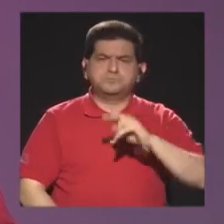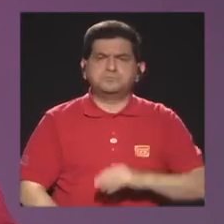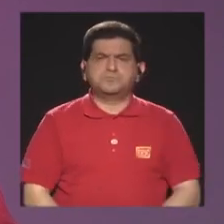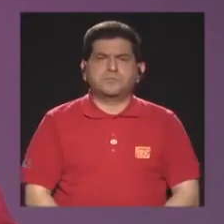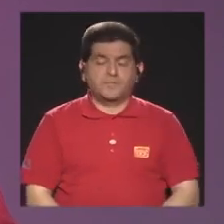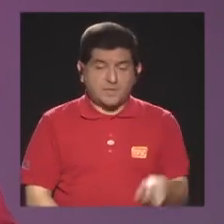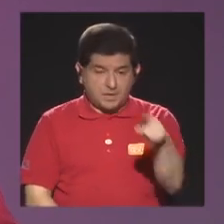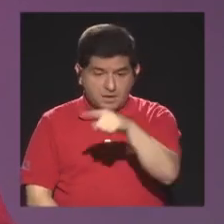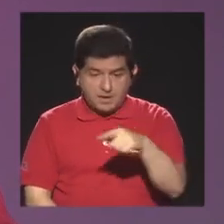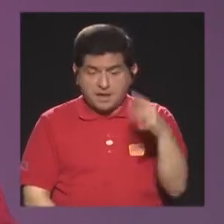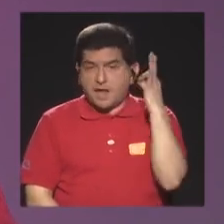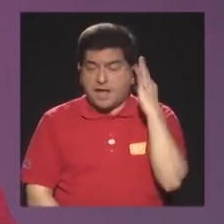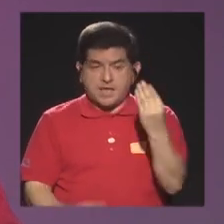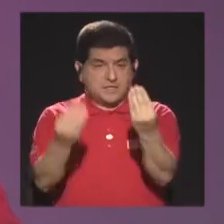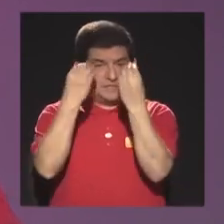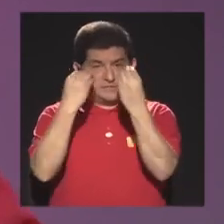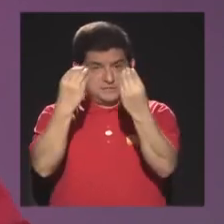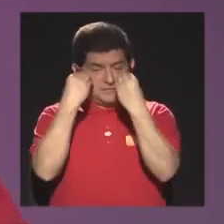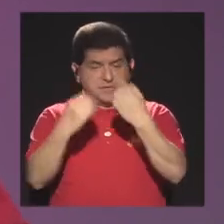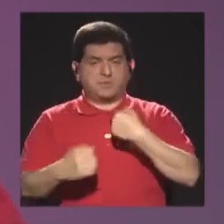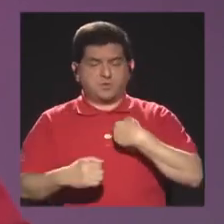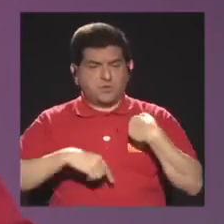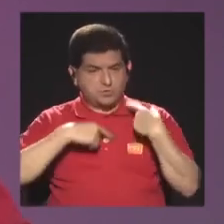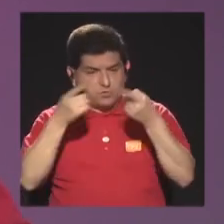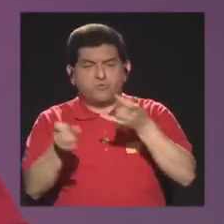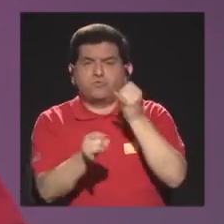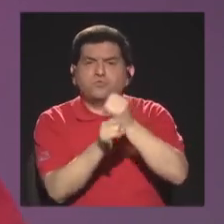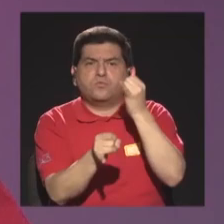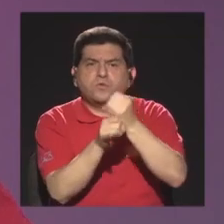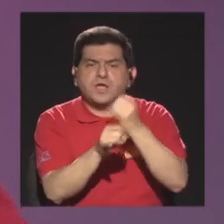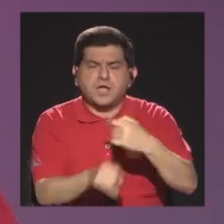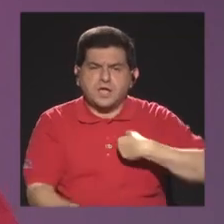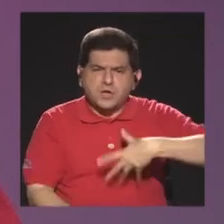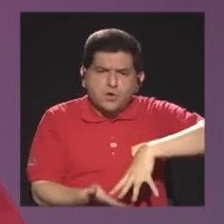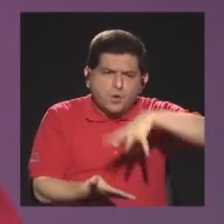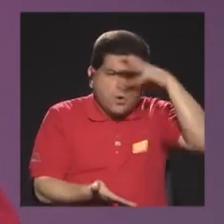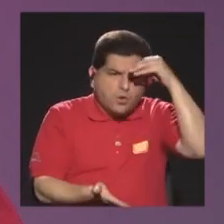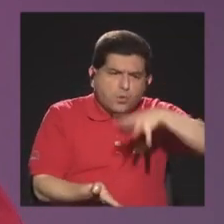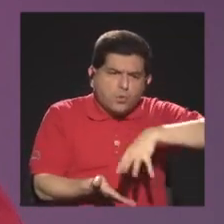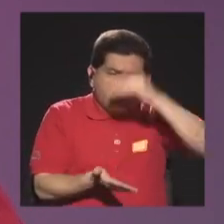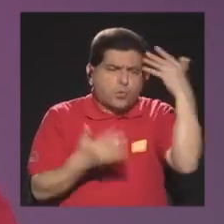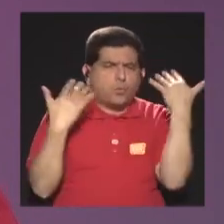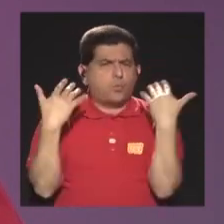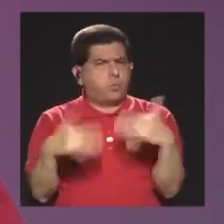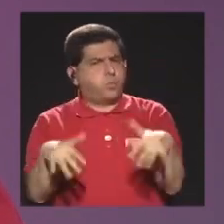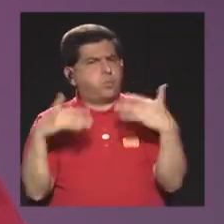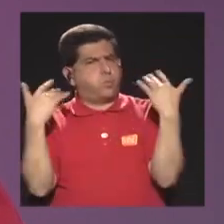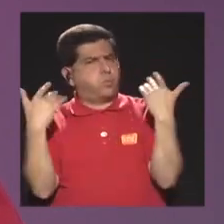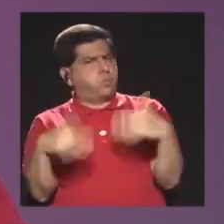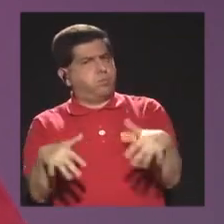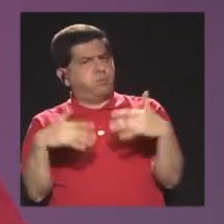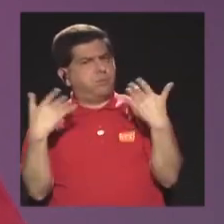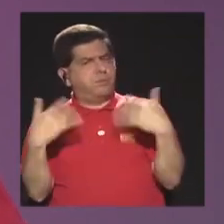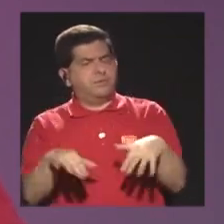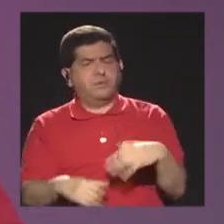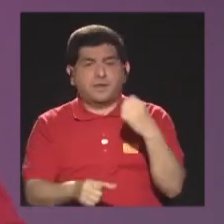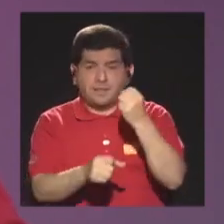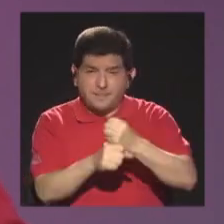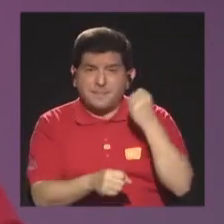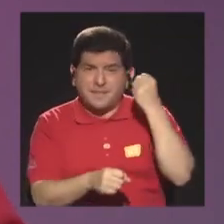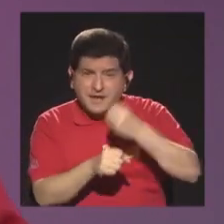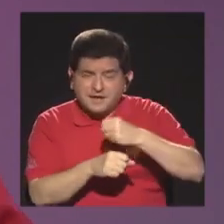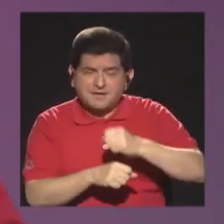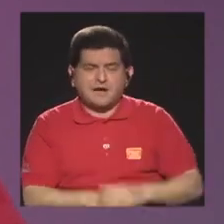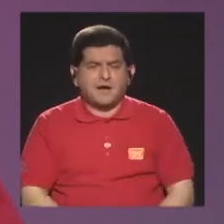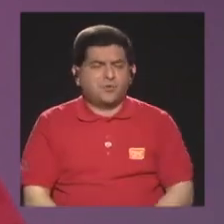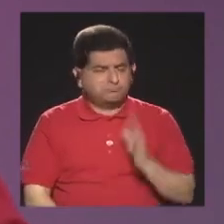han sido mis maestras. O sea, cuando yo llegué a Hagdeo, he aprendido, pero montones de ellas. Es un trabajo,